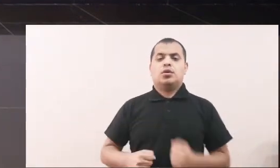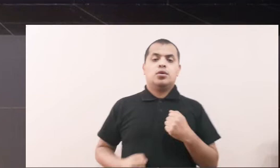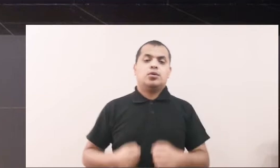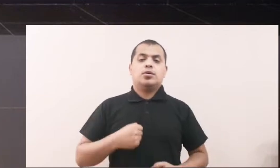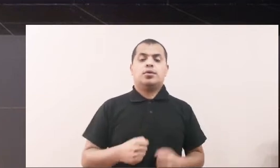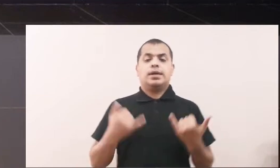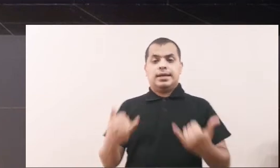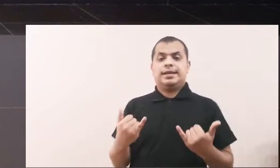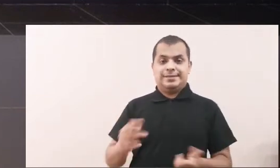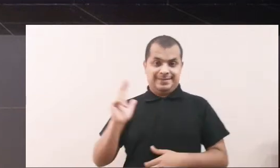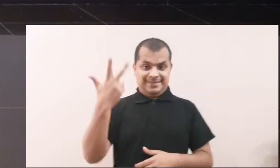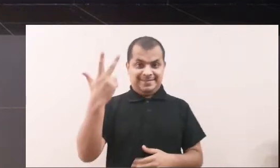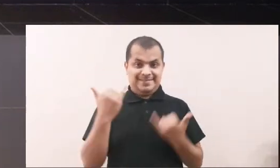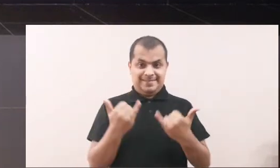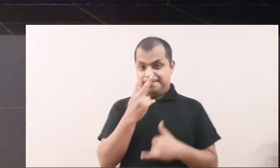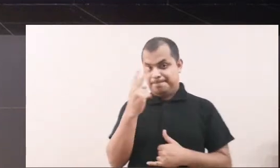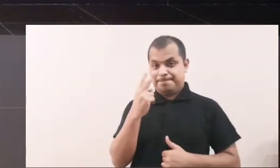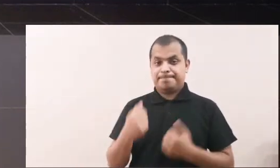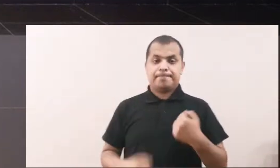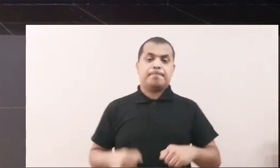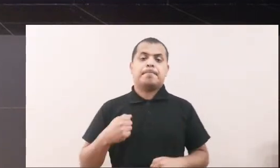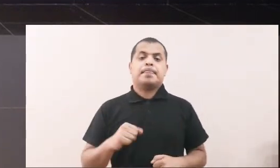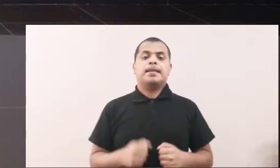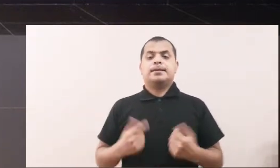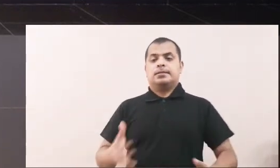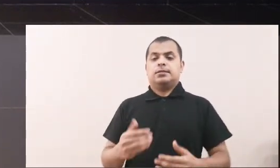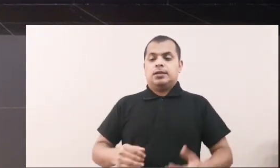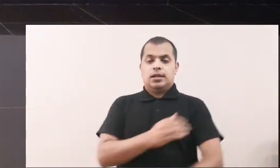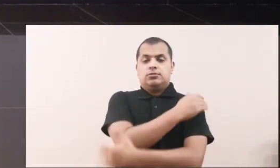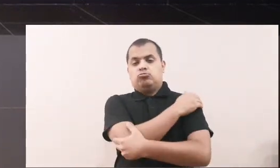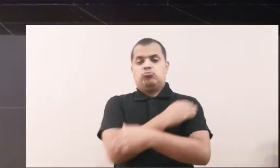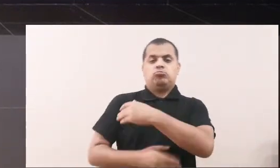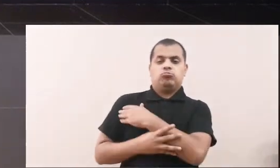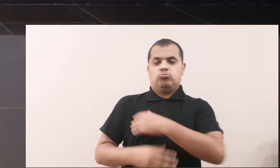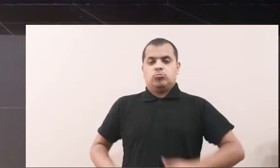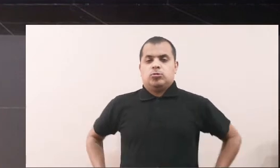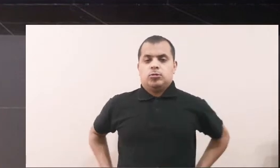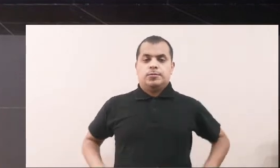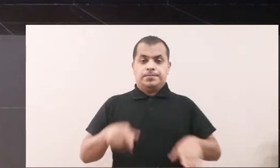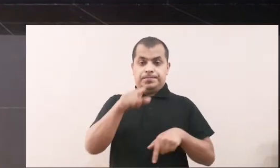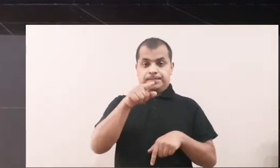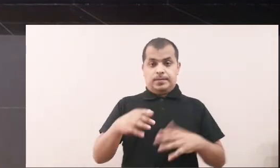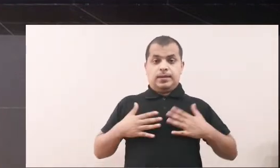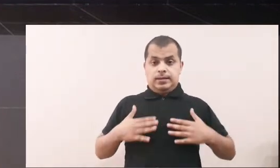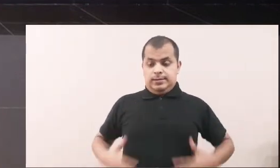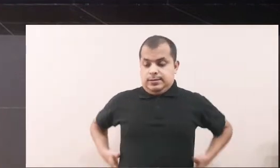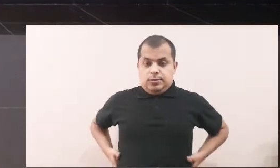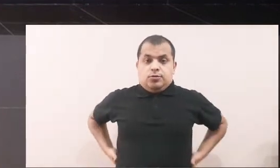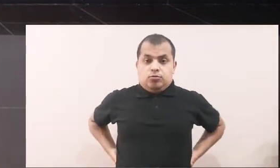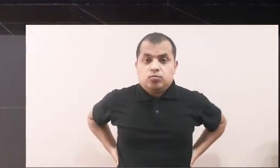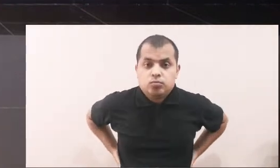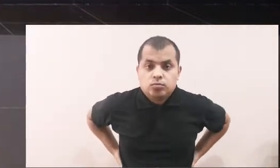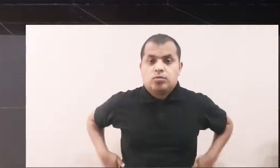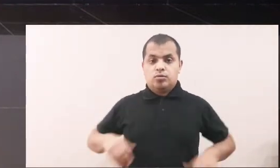del calentamiento, vamos Inclulima, y esta parte se llama el estiramiento, ¿ok? Vamos a hacer un ejercicio de estiramiento